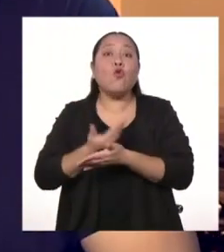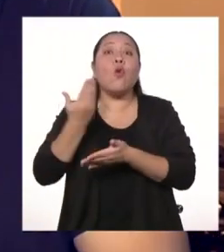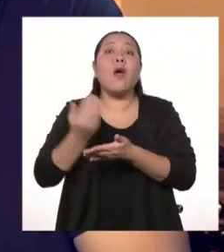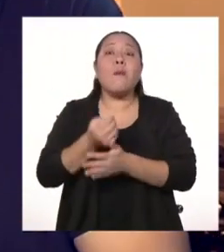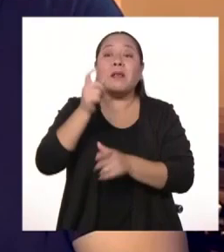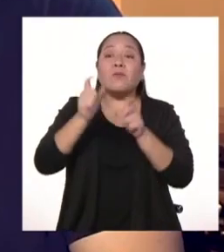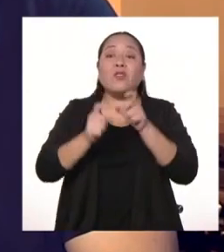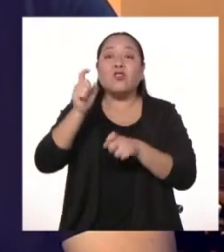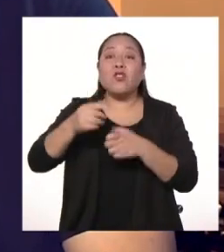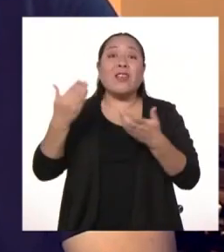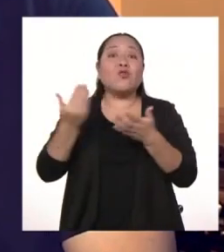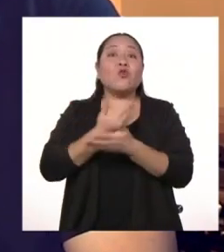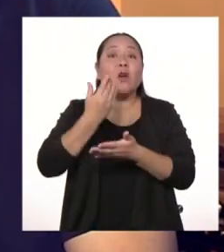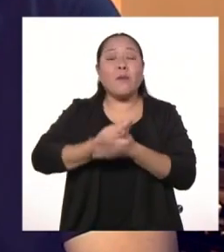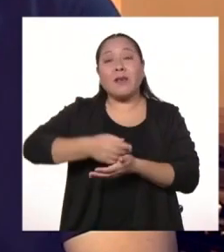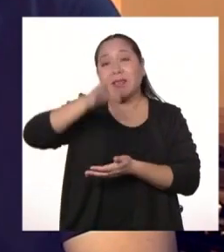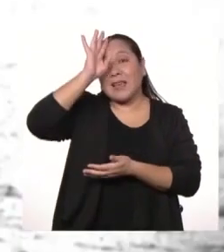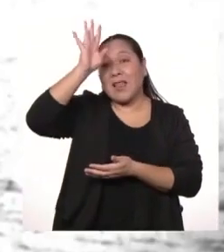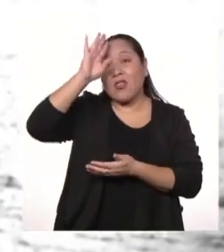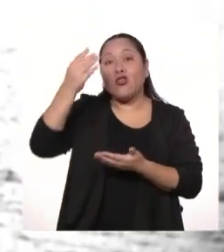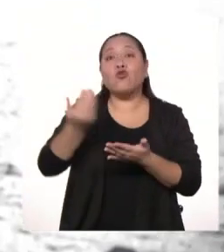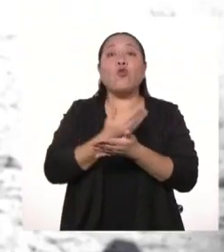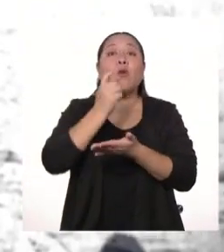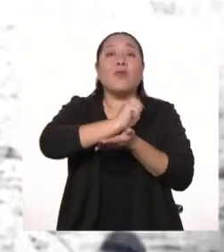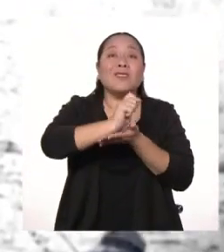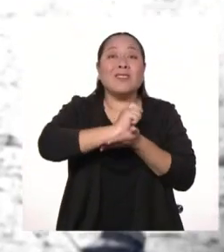nueva tónica a la creatividad en el Perú.